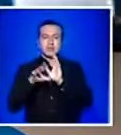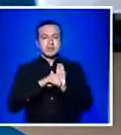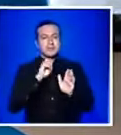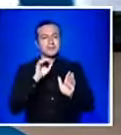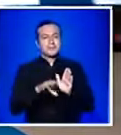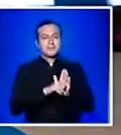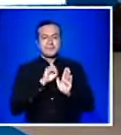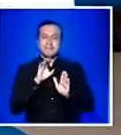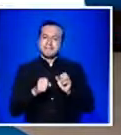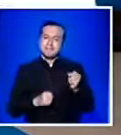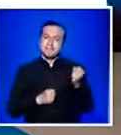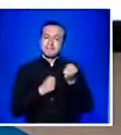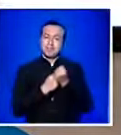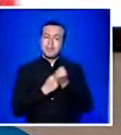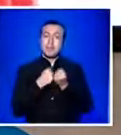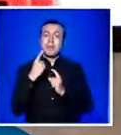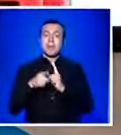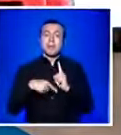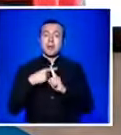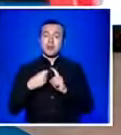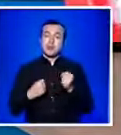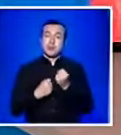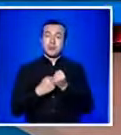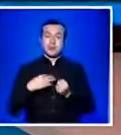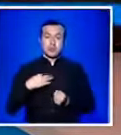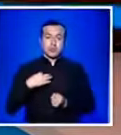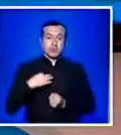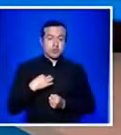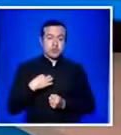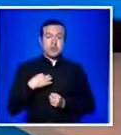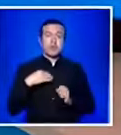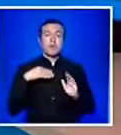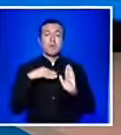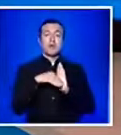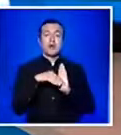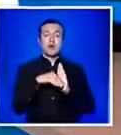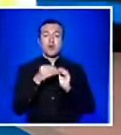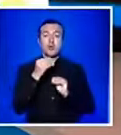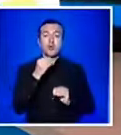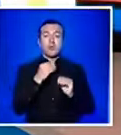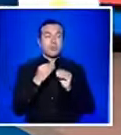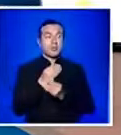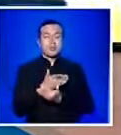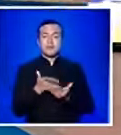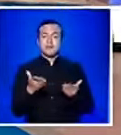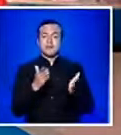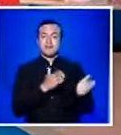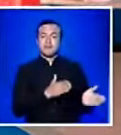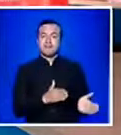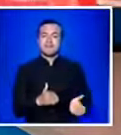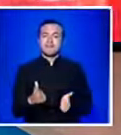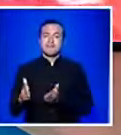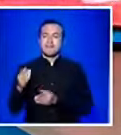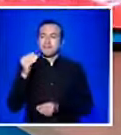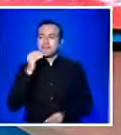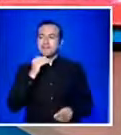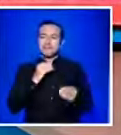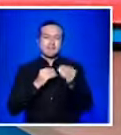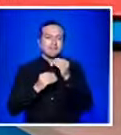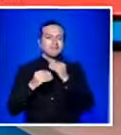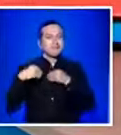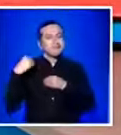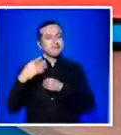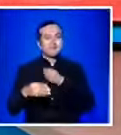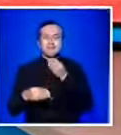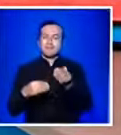sobre todo se sumen voluntarios también a este organismo que es el Banco de Alimentos para organizar toda esta comida, todos estos alimentos,